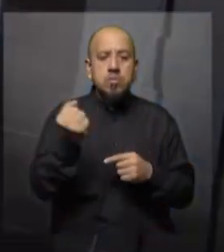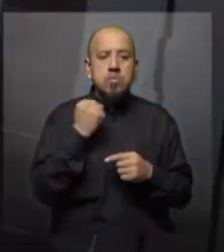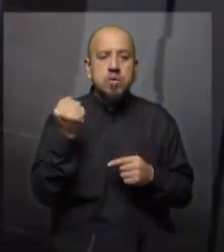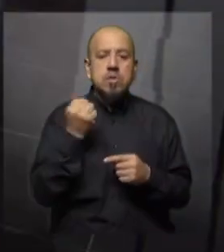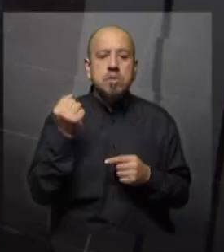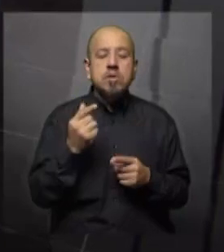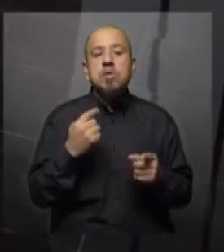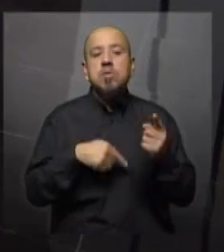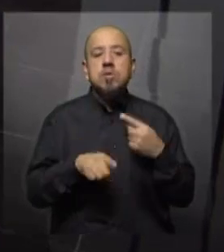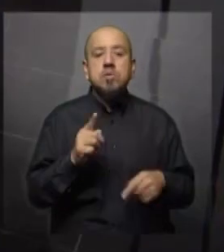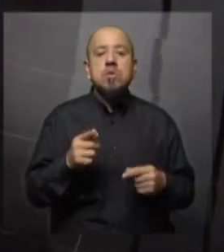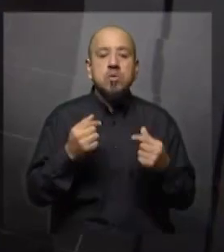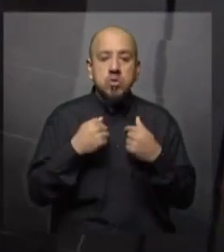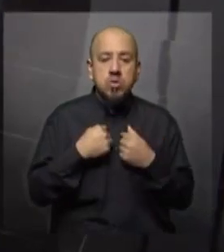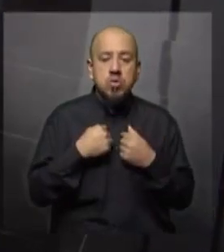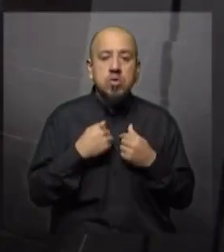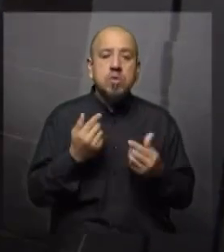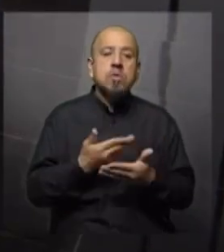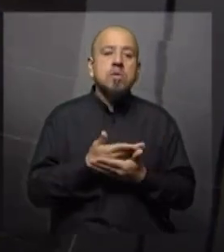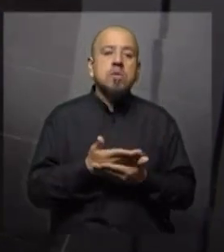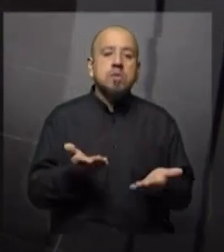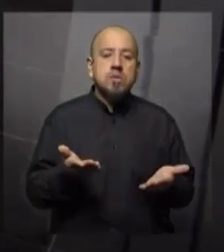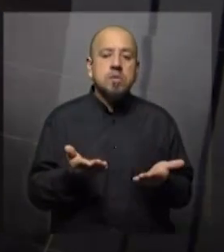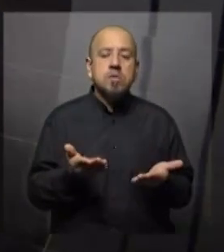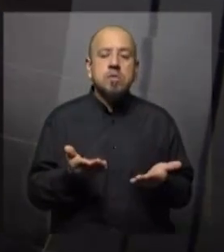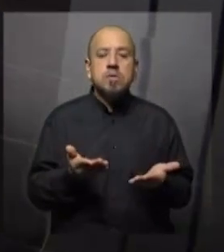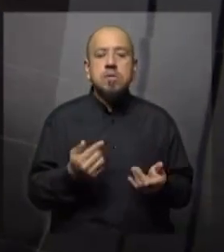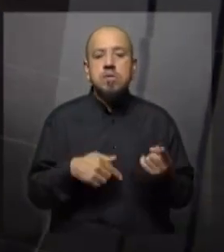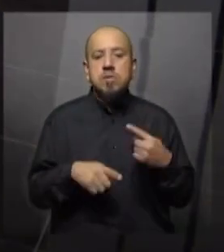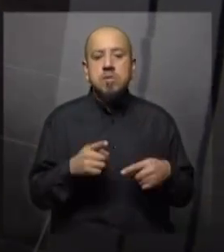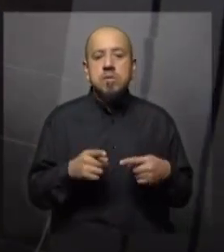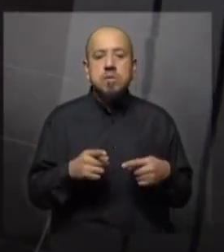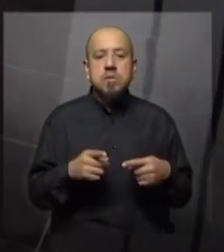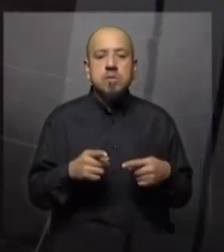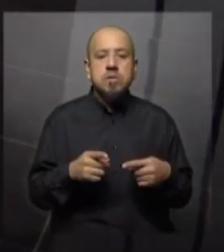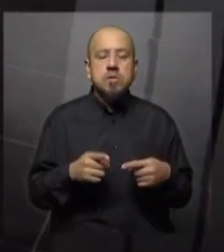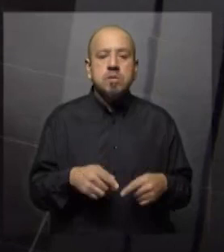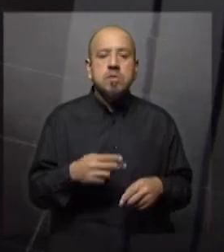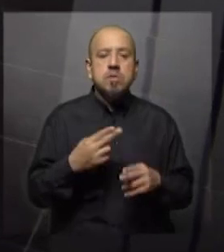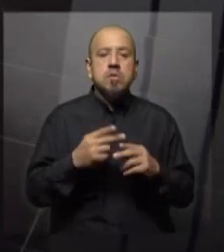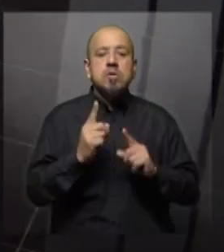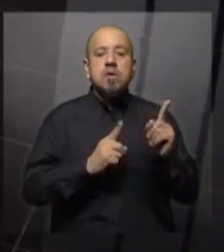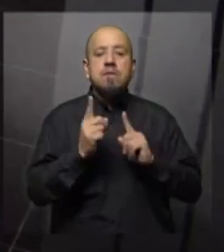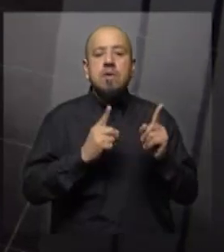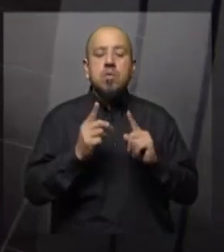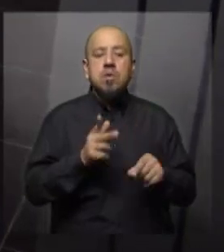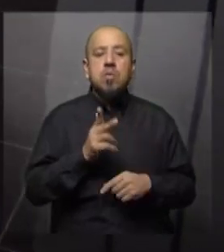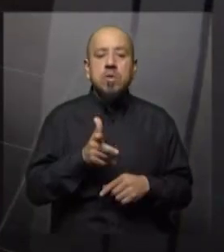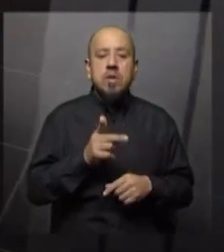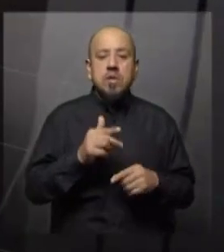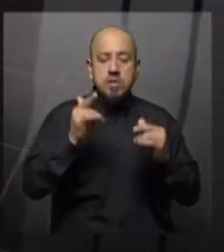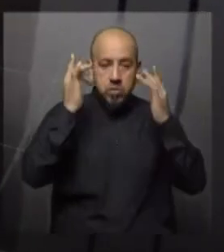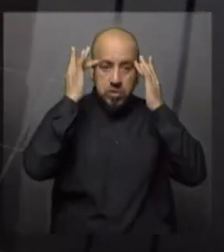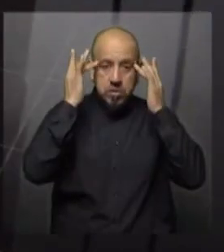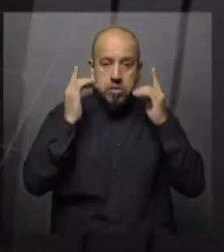por lo tanto para nosotros es una celebración y más este en nombre de la facultad de humanidades Y ciencias de la educación